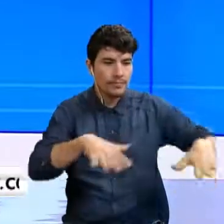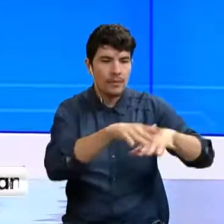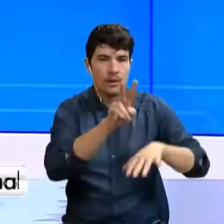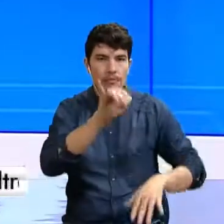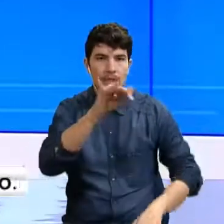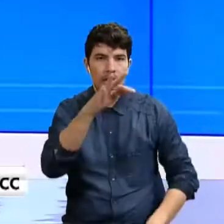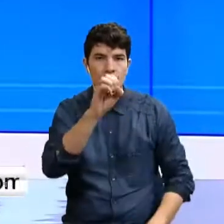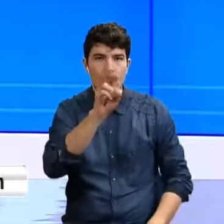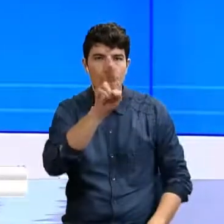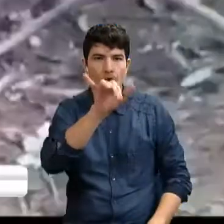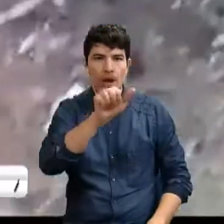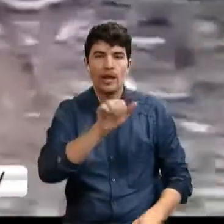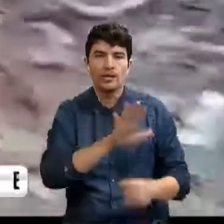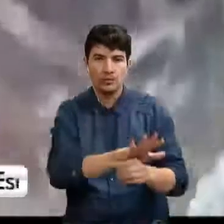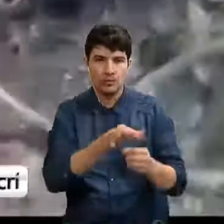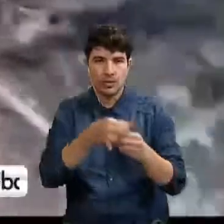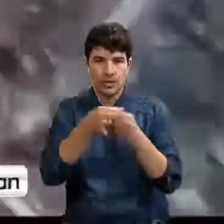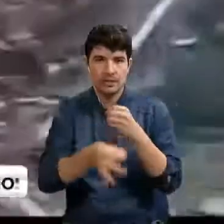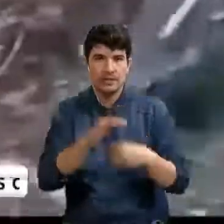Tibú.